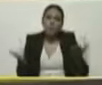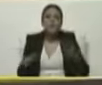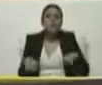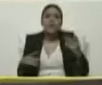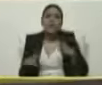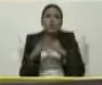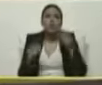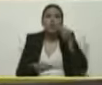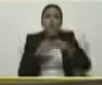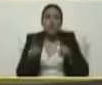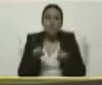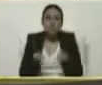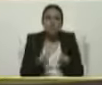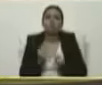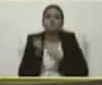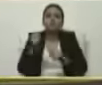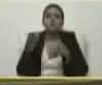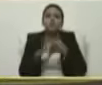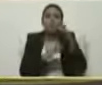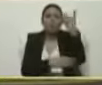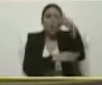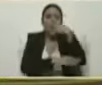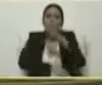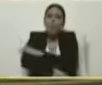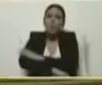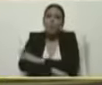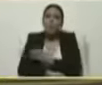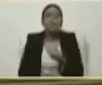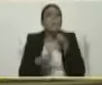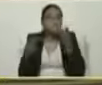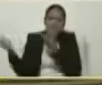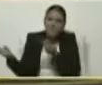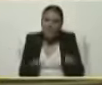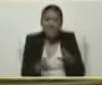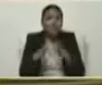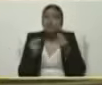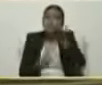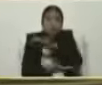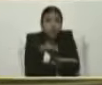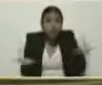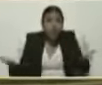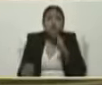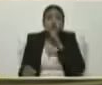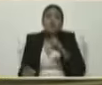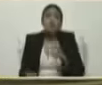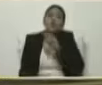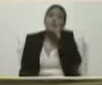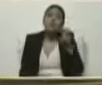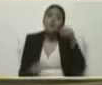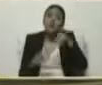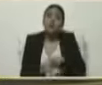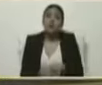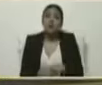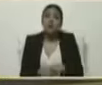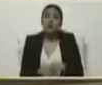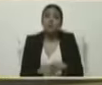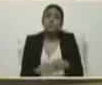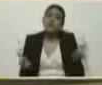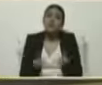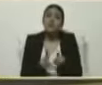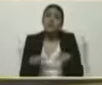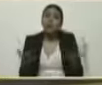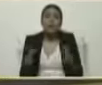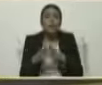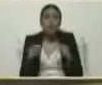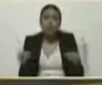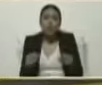dado levantó las banderas opositoras. Bienvenido. Son venezolanos. Igualmente, todo lo que